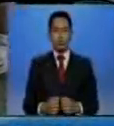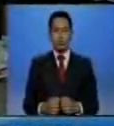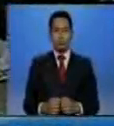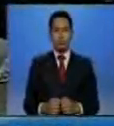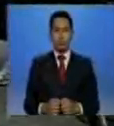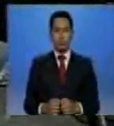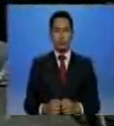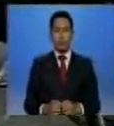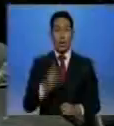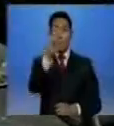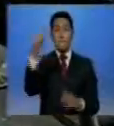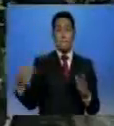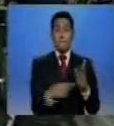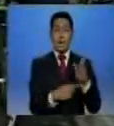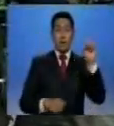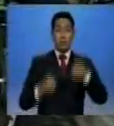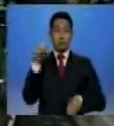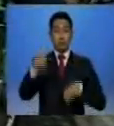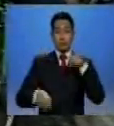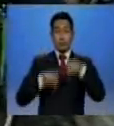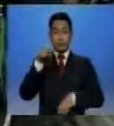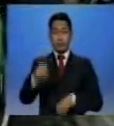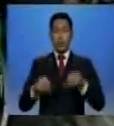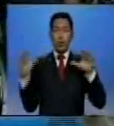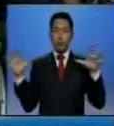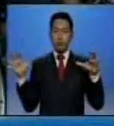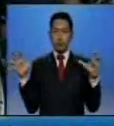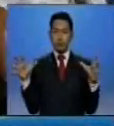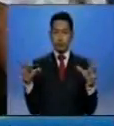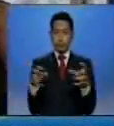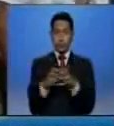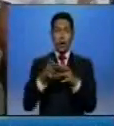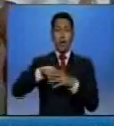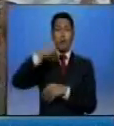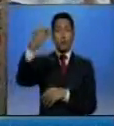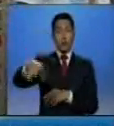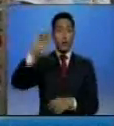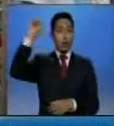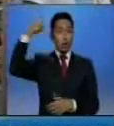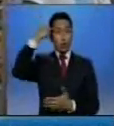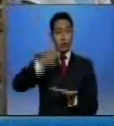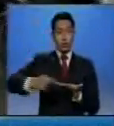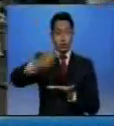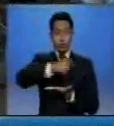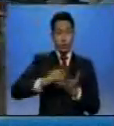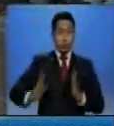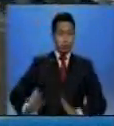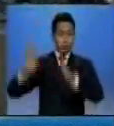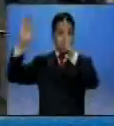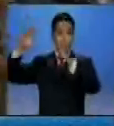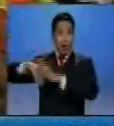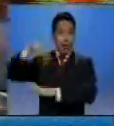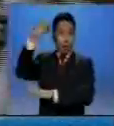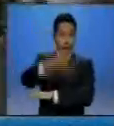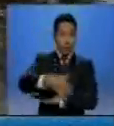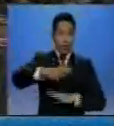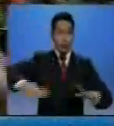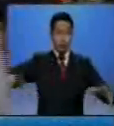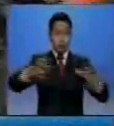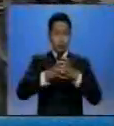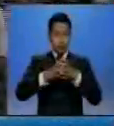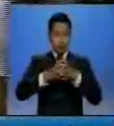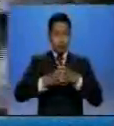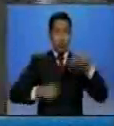Más de 1000 ciclistas se concentraron en los exteriores de la Gobernación del Guayas para participar en el evento deportivo Guayas Pedalea, que tuvo